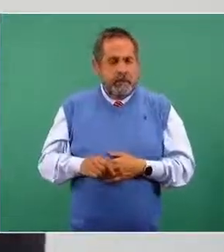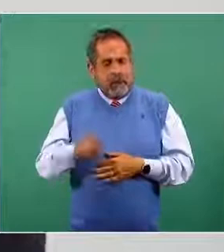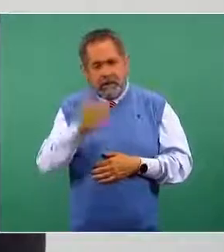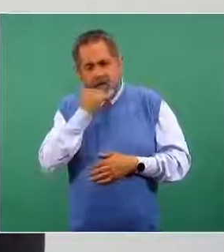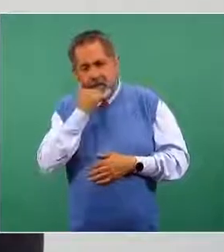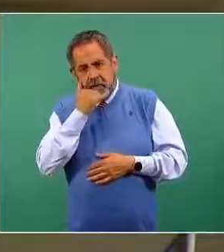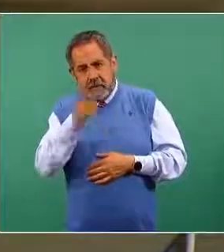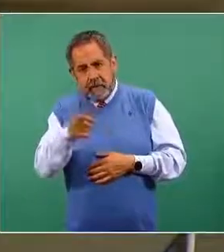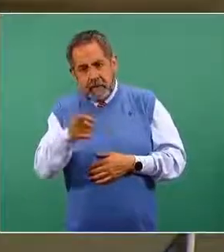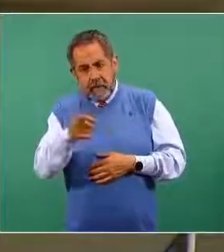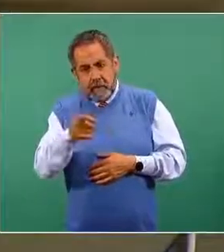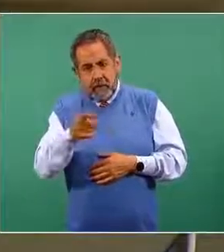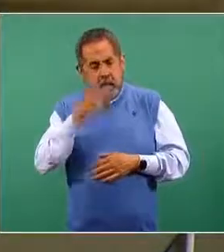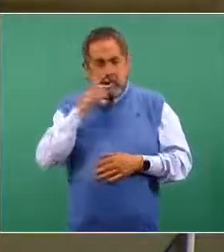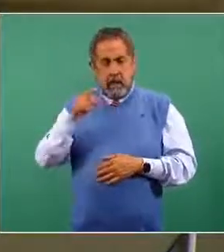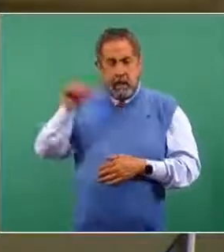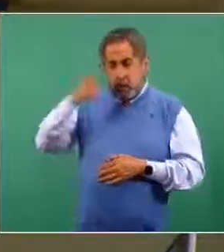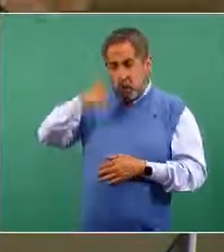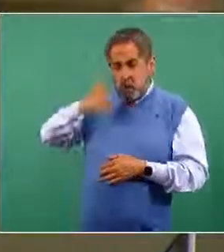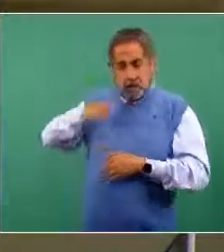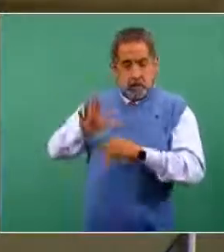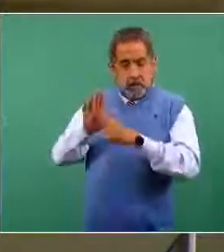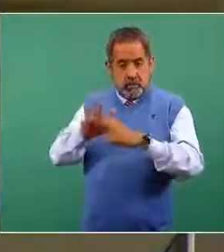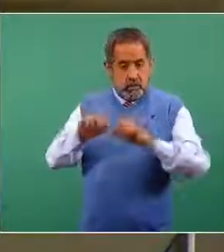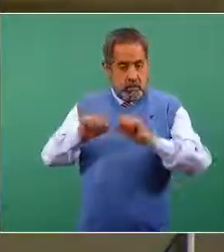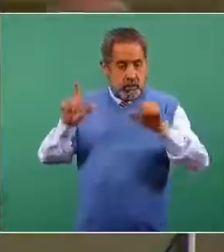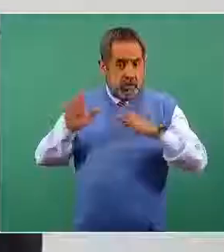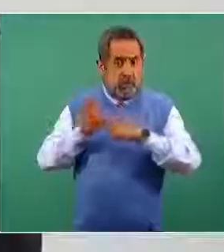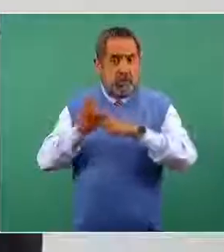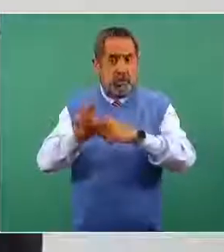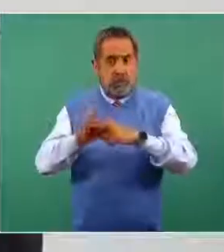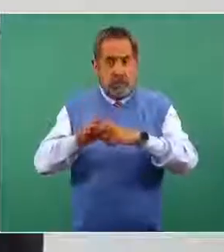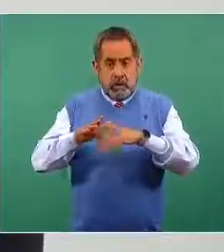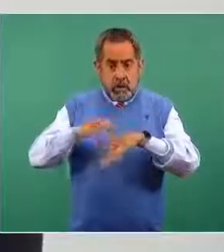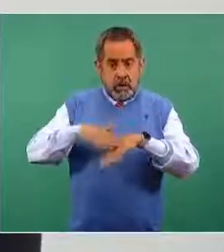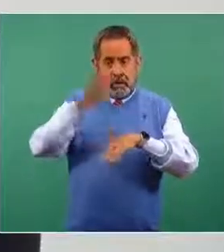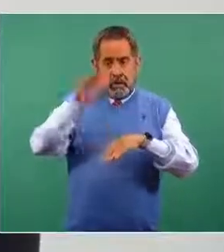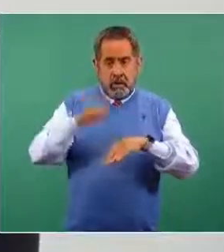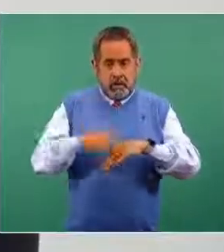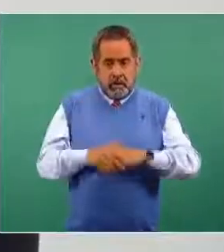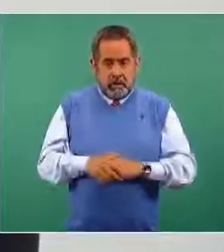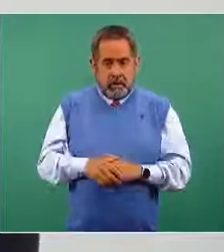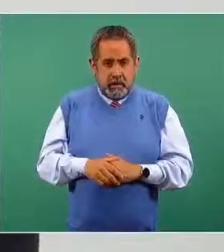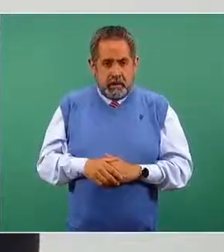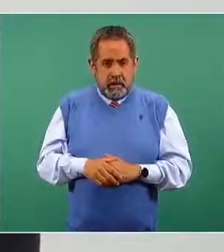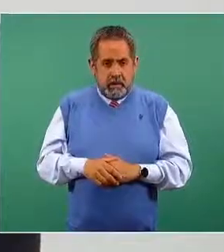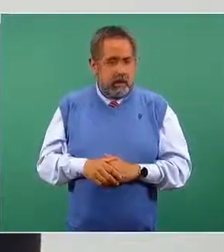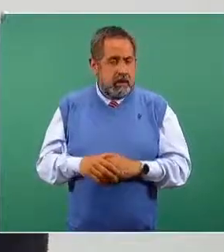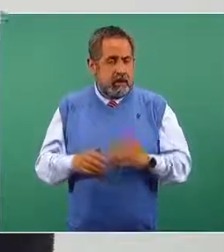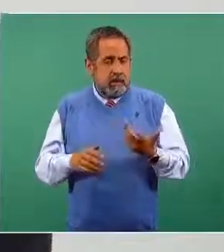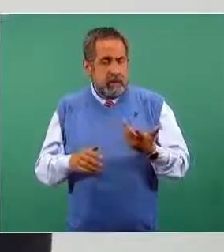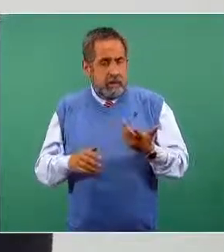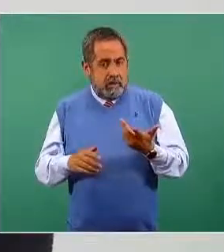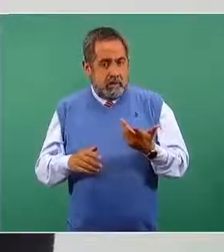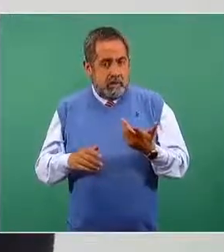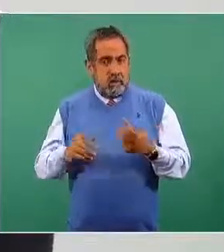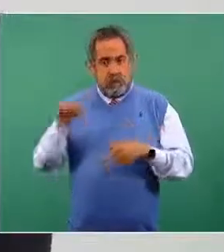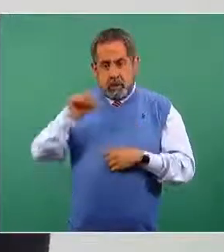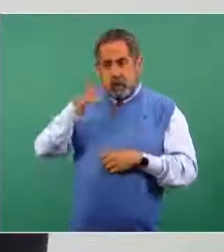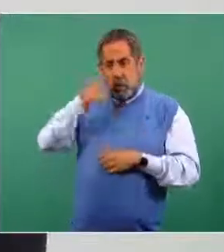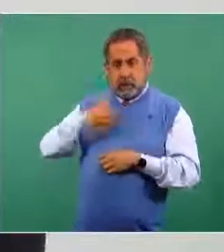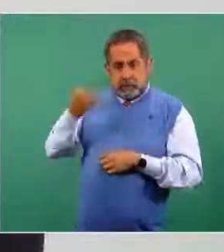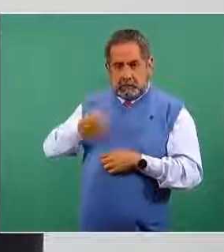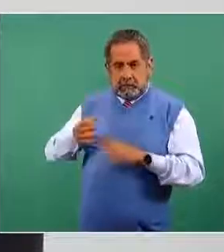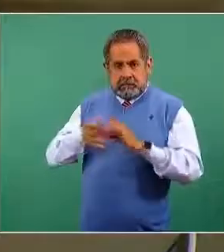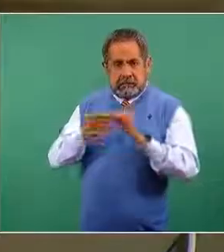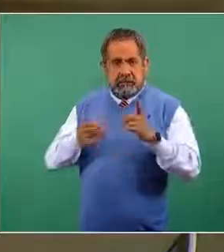porque lo que son 294,000 a los 201,000. Es mayor que la diferencia. Ajá. No es Lo que mayor el del presentamos ya índice.